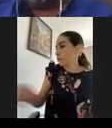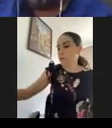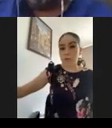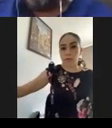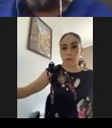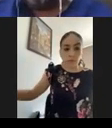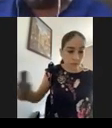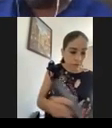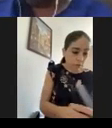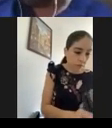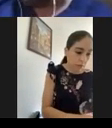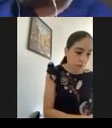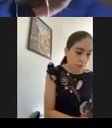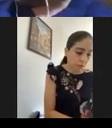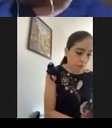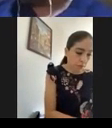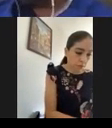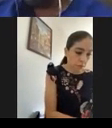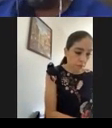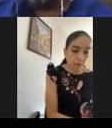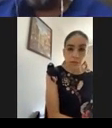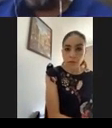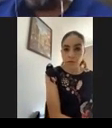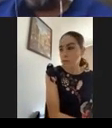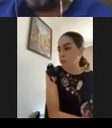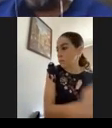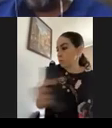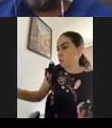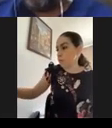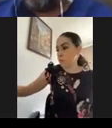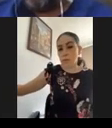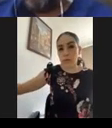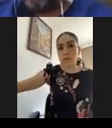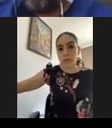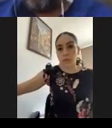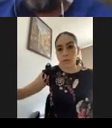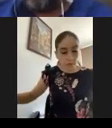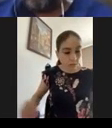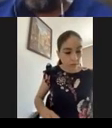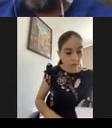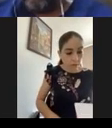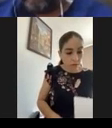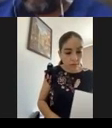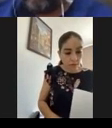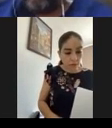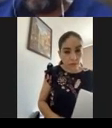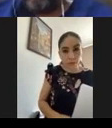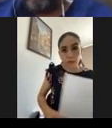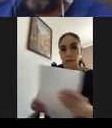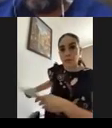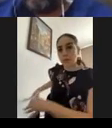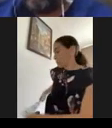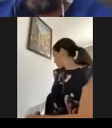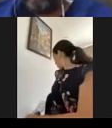de Arquitectos, como el del Colegio de Ingenieros, que todavía sumaron más. En un total de